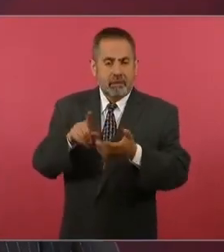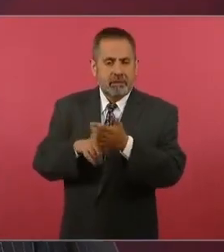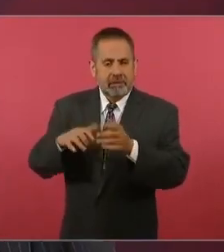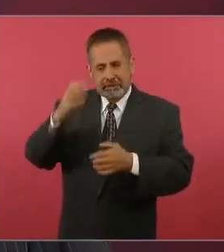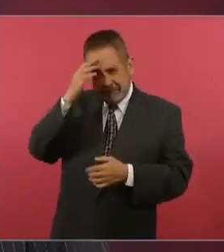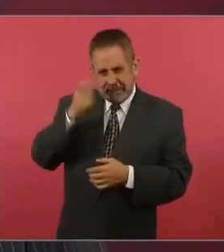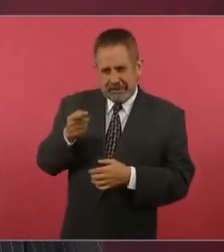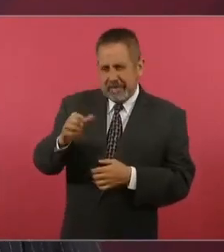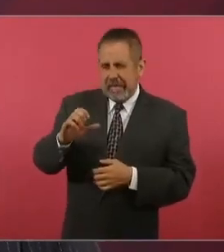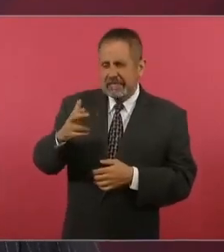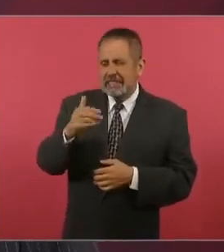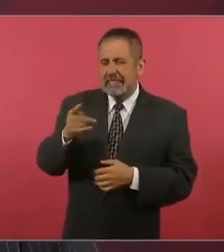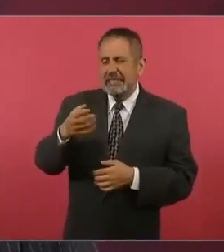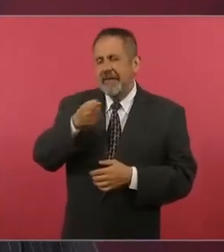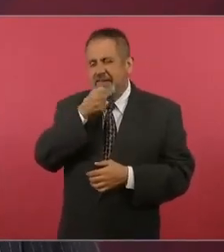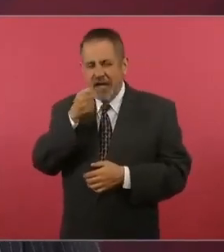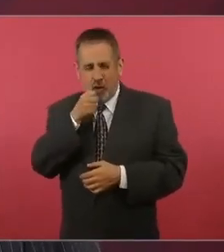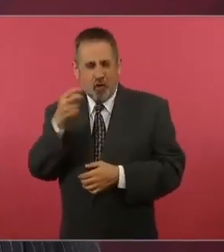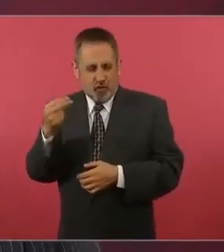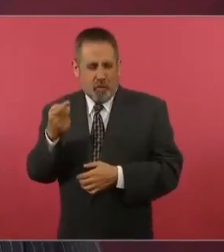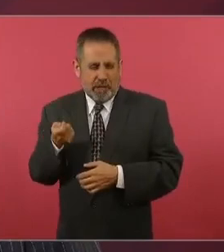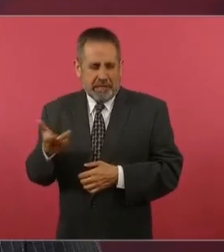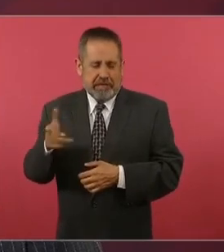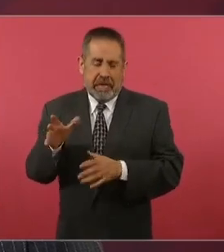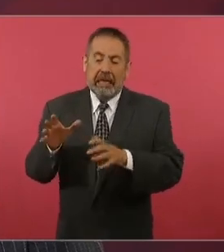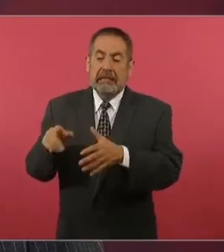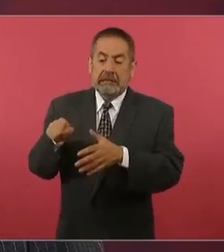conocida como Chichén Itzá Viejo,